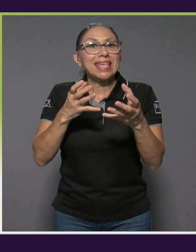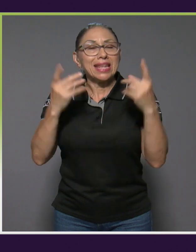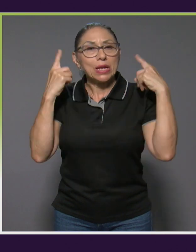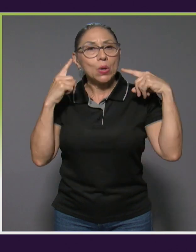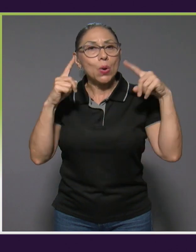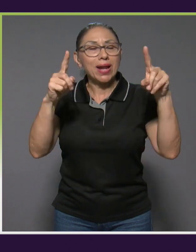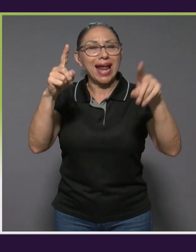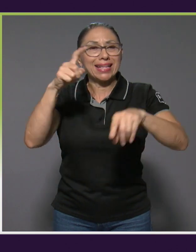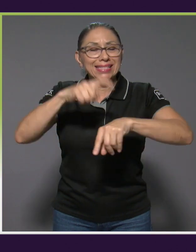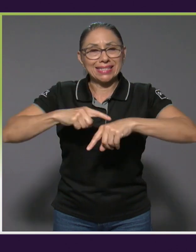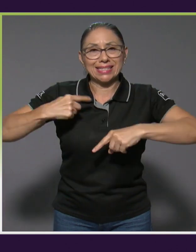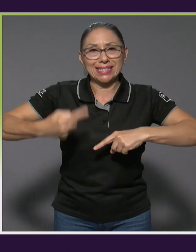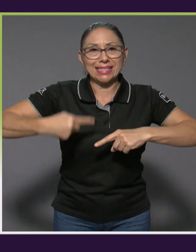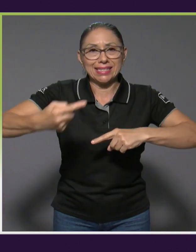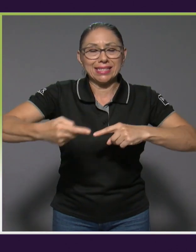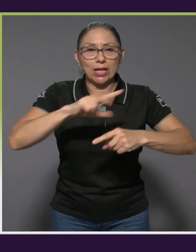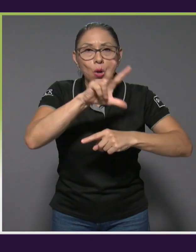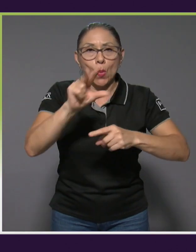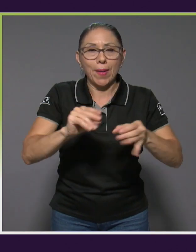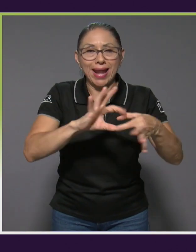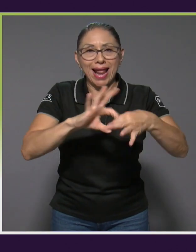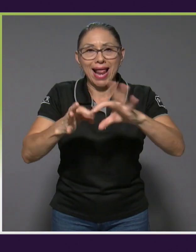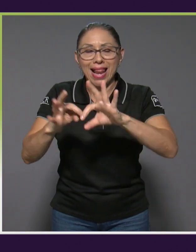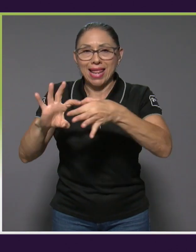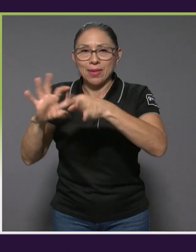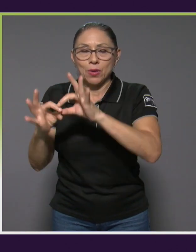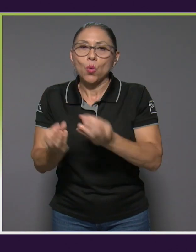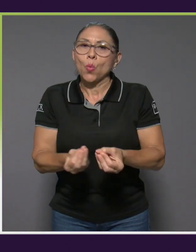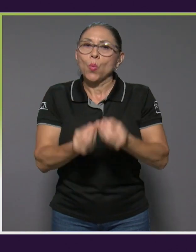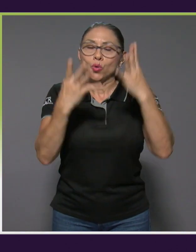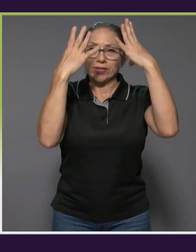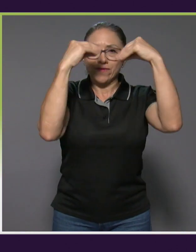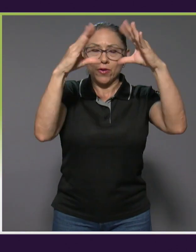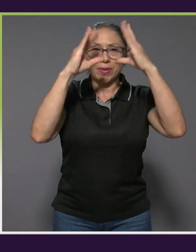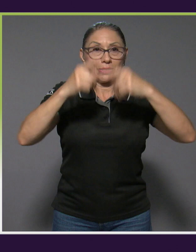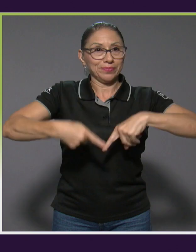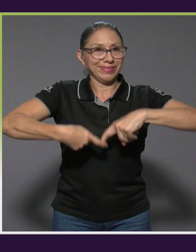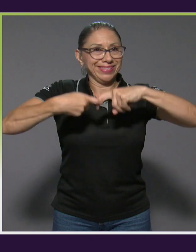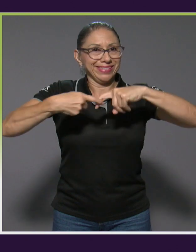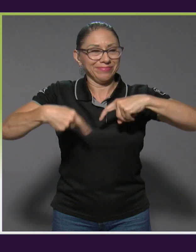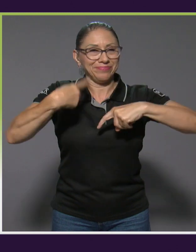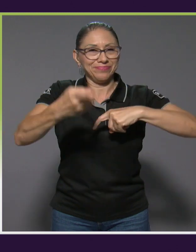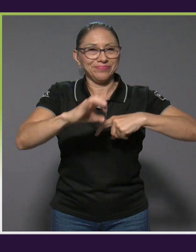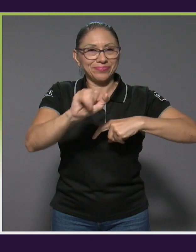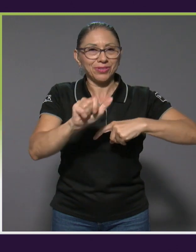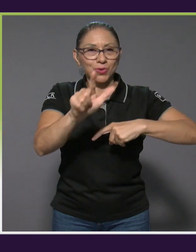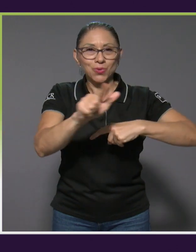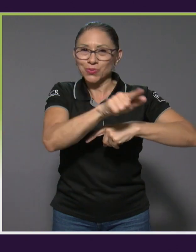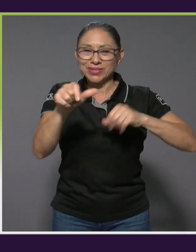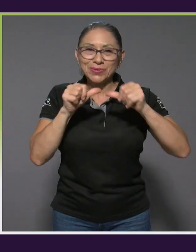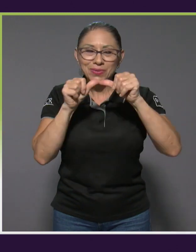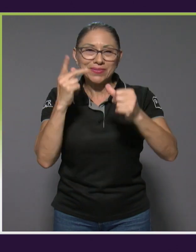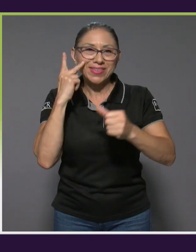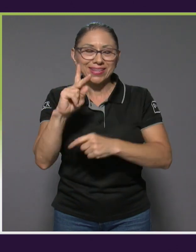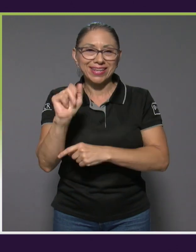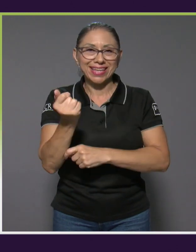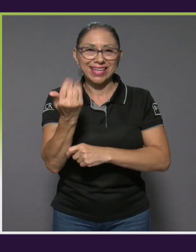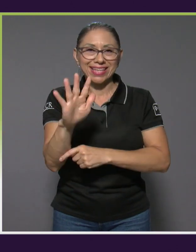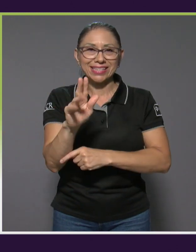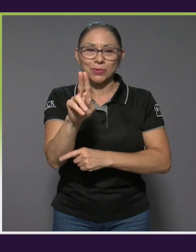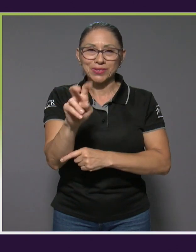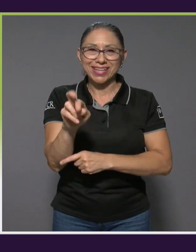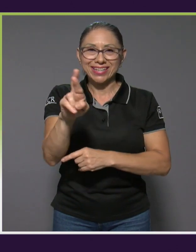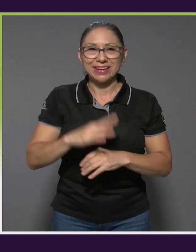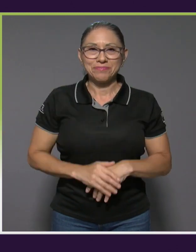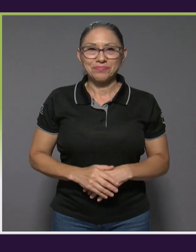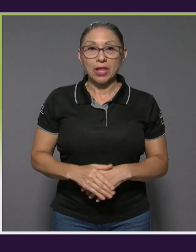Así que tenemos mucha de esa información pendiente para usted en el mes de julio, así que no se vaya a despegar de la pantalla de 15 UCR. Y